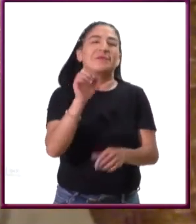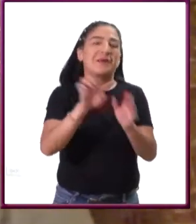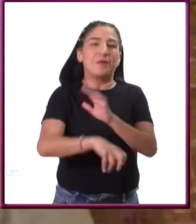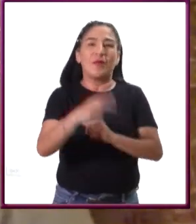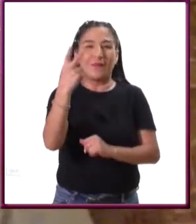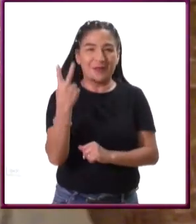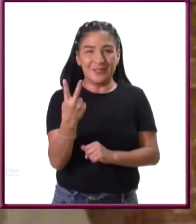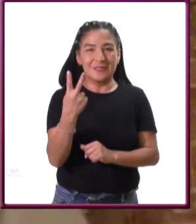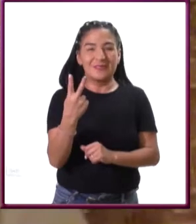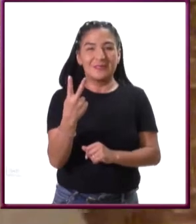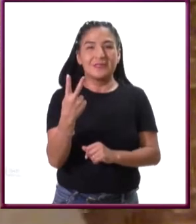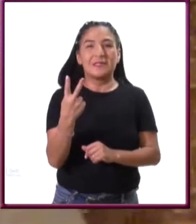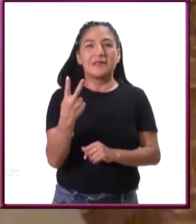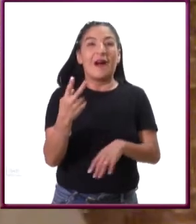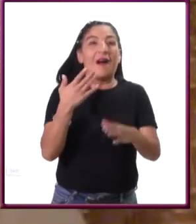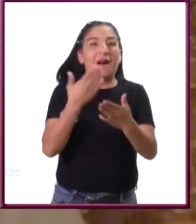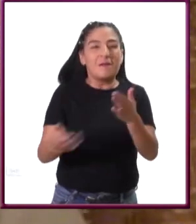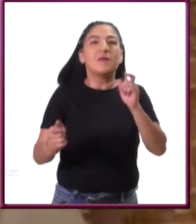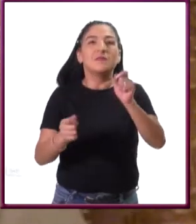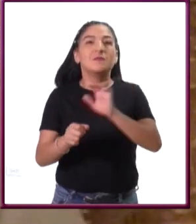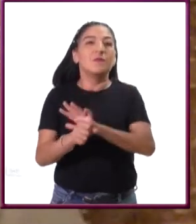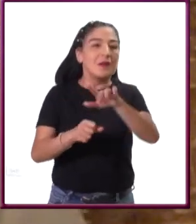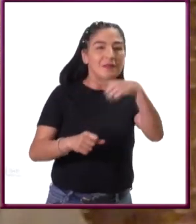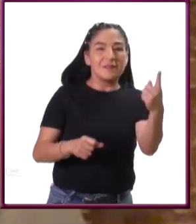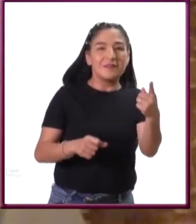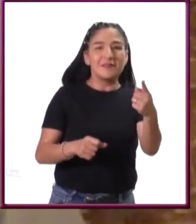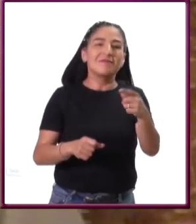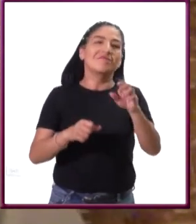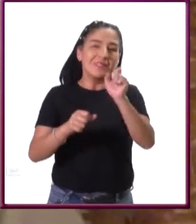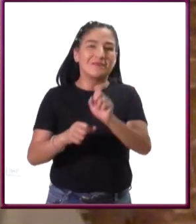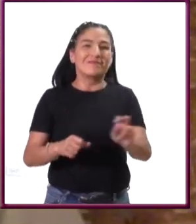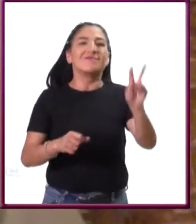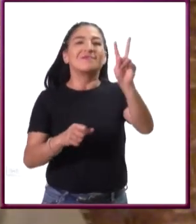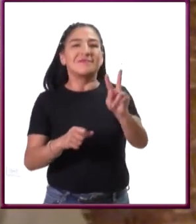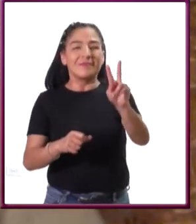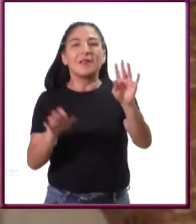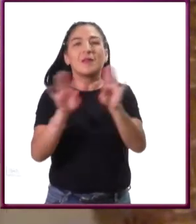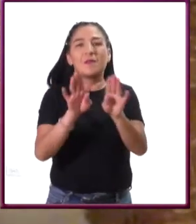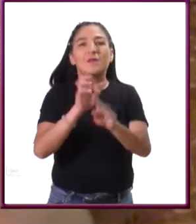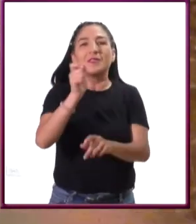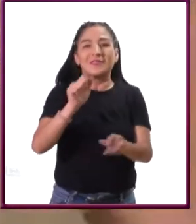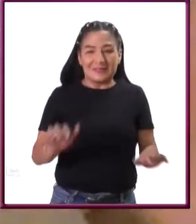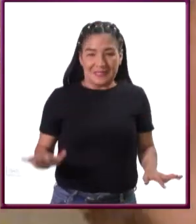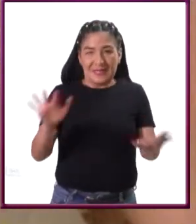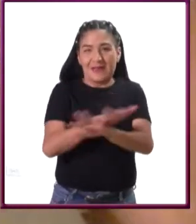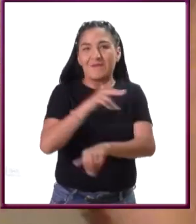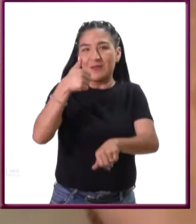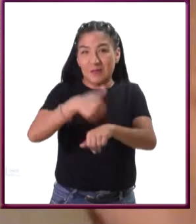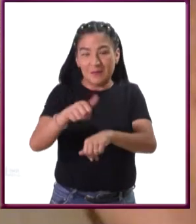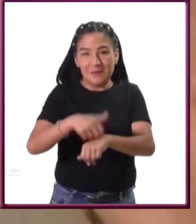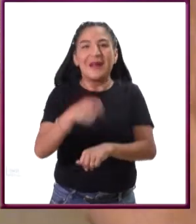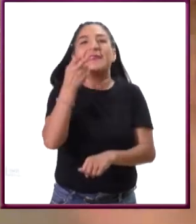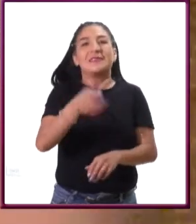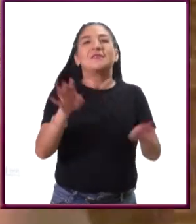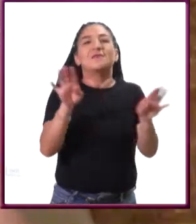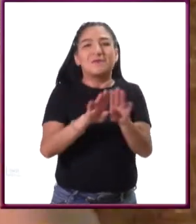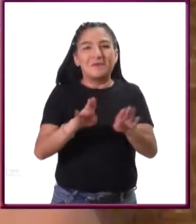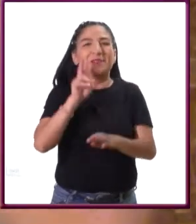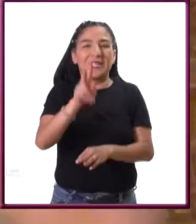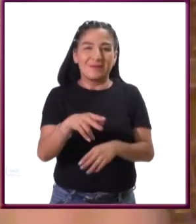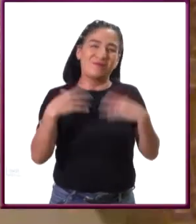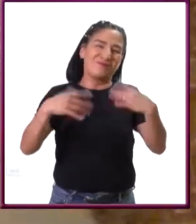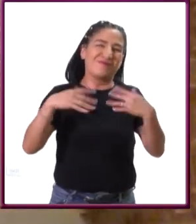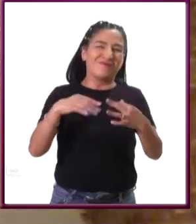la variable está en el exponente. Es de alguna manera la tasa de cambio. Entonces eso es lo que lo vuelve tan loco.